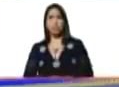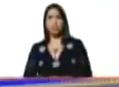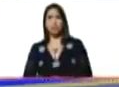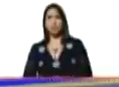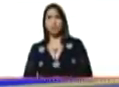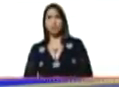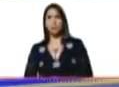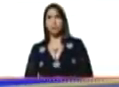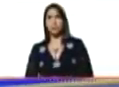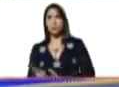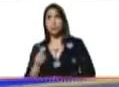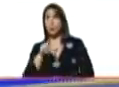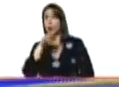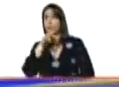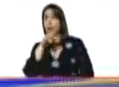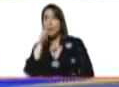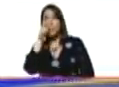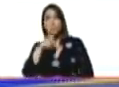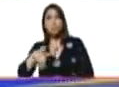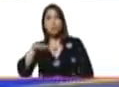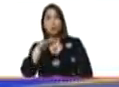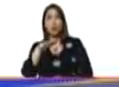Y hablemos del pueblo chino,